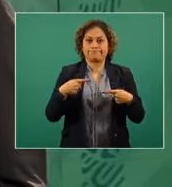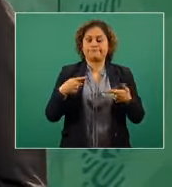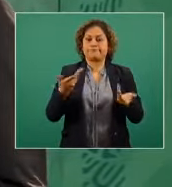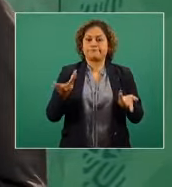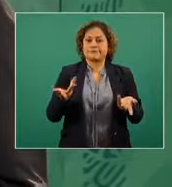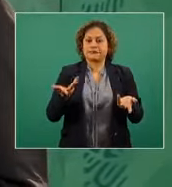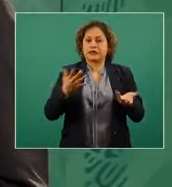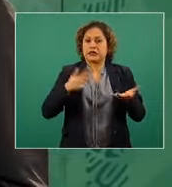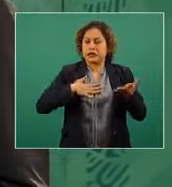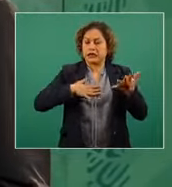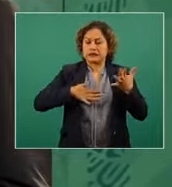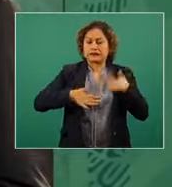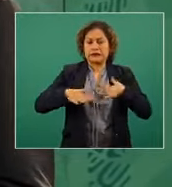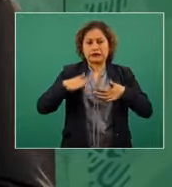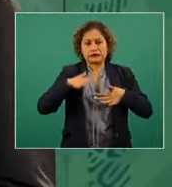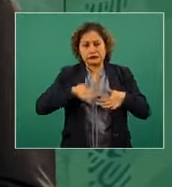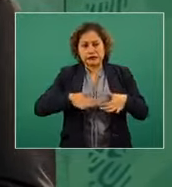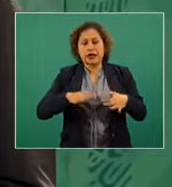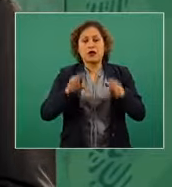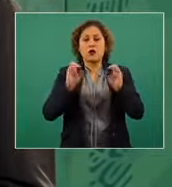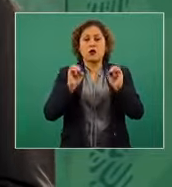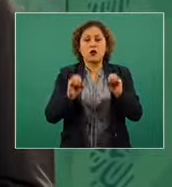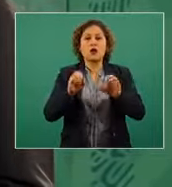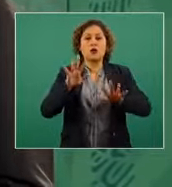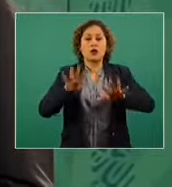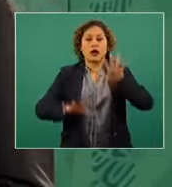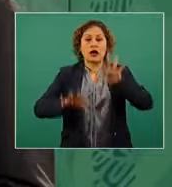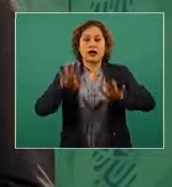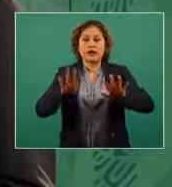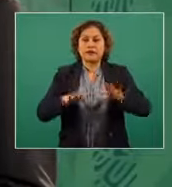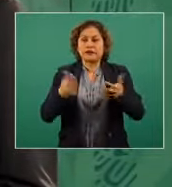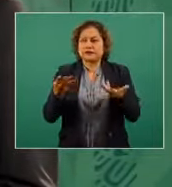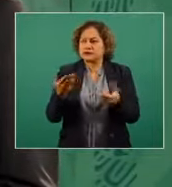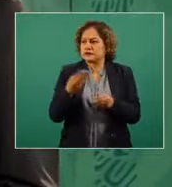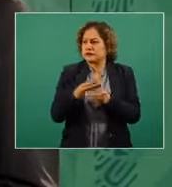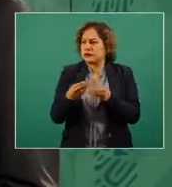la falta a veces de medicamentos,